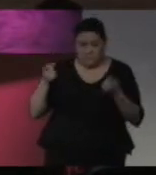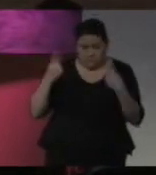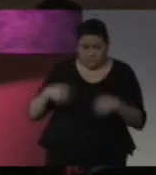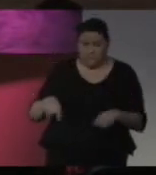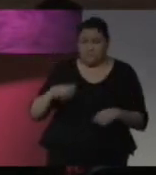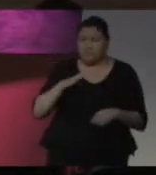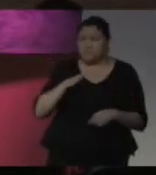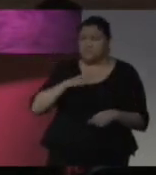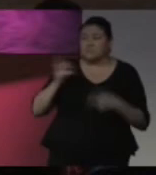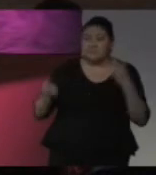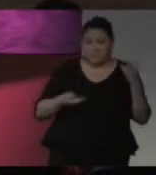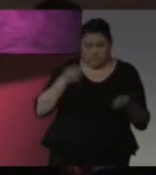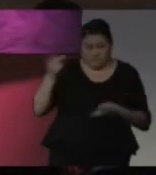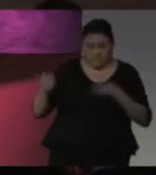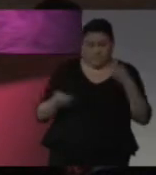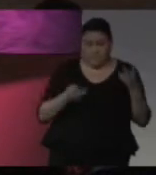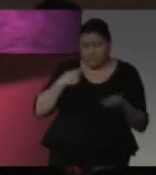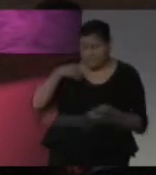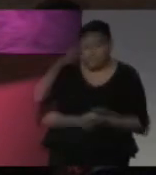Abrimos una ronda de preguntas.